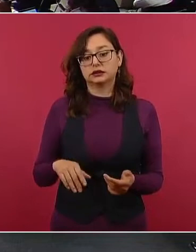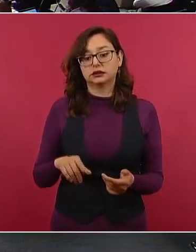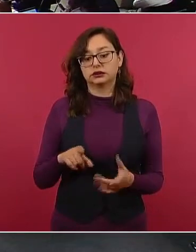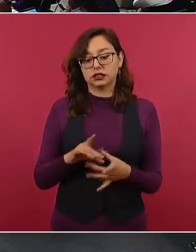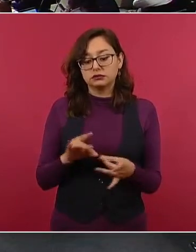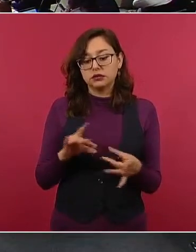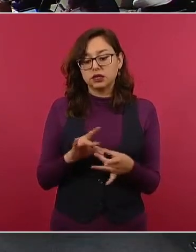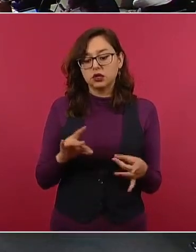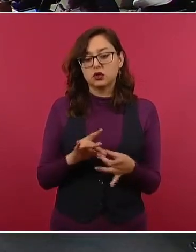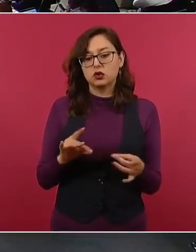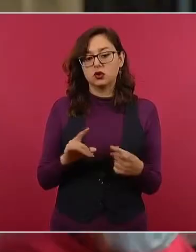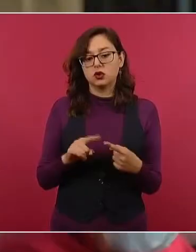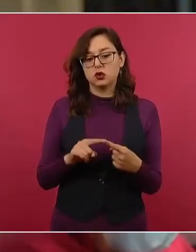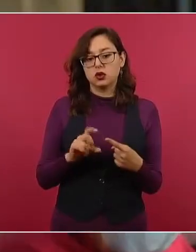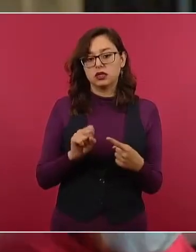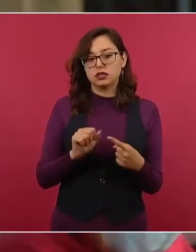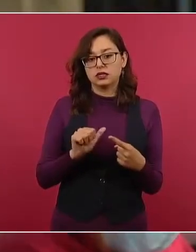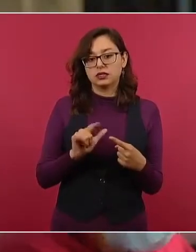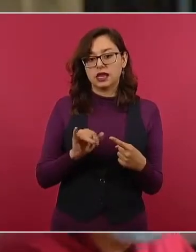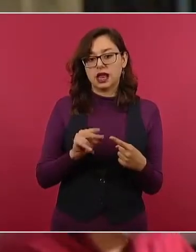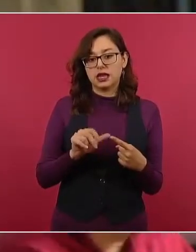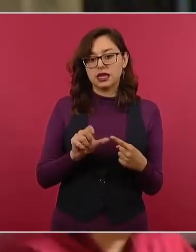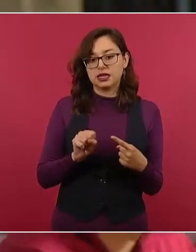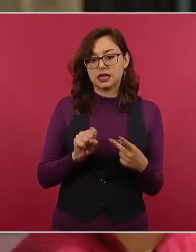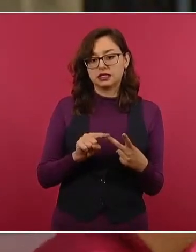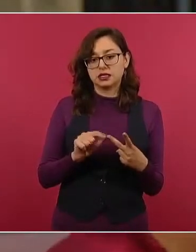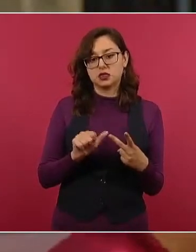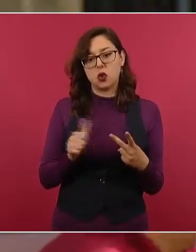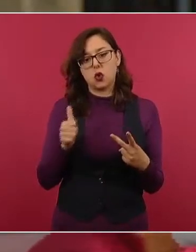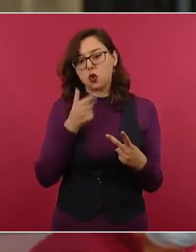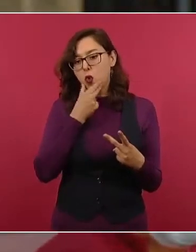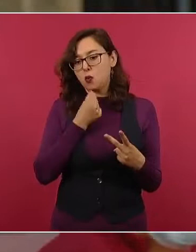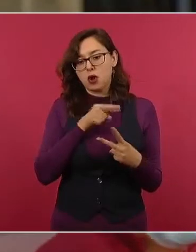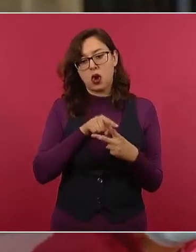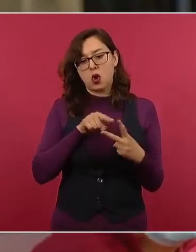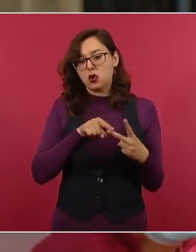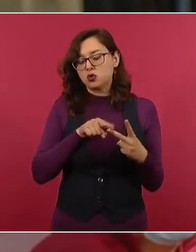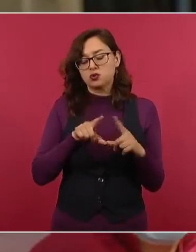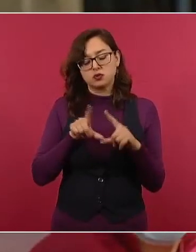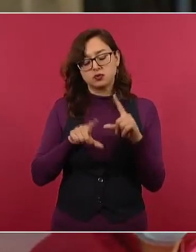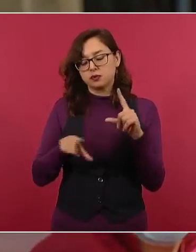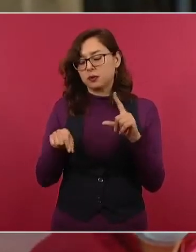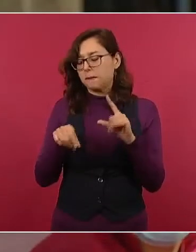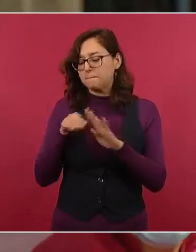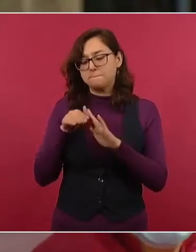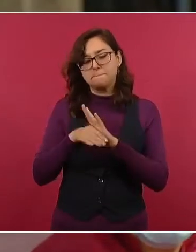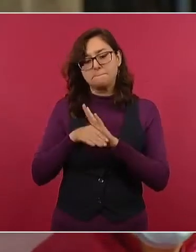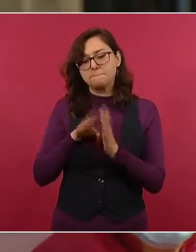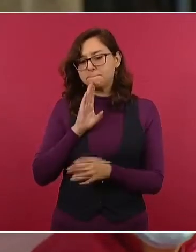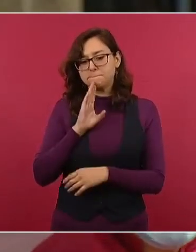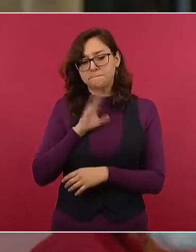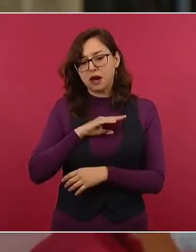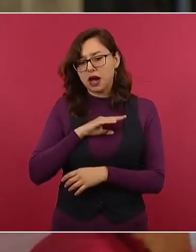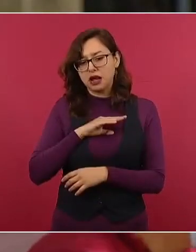Gortari hicieron destrozos en el país y dejaron muchas cosas muy mal. El 9 de